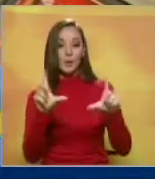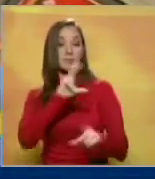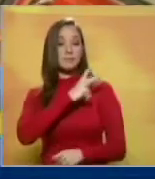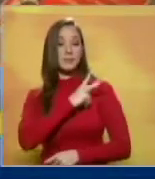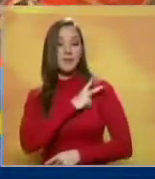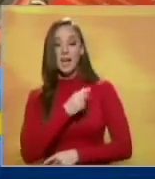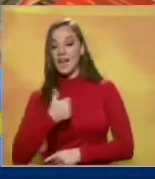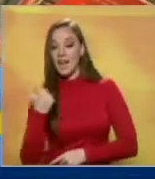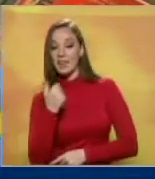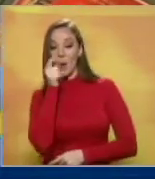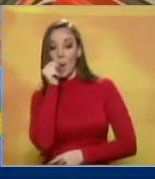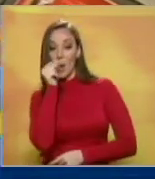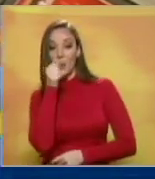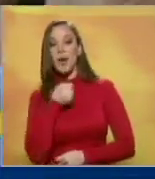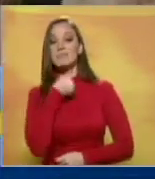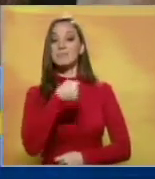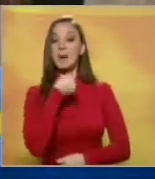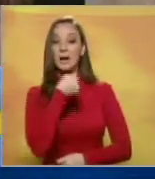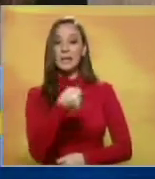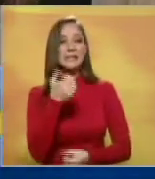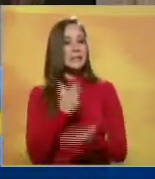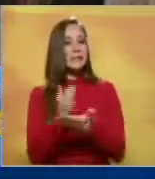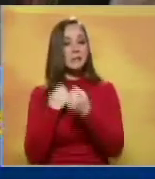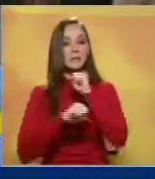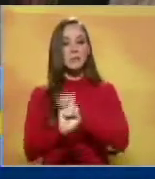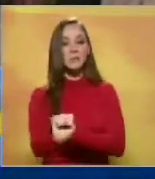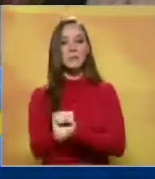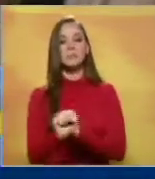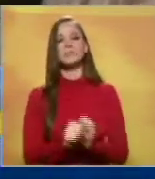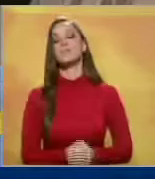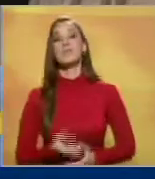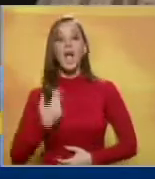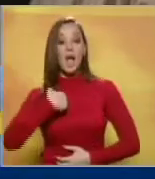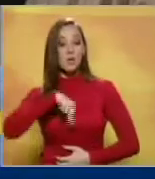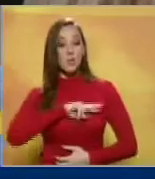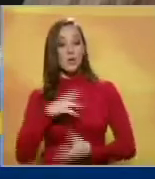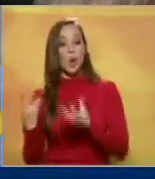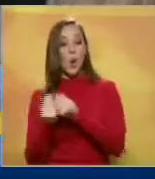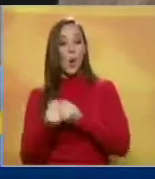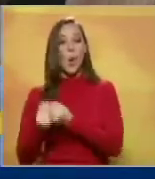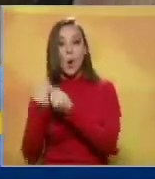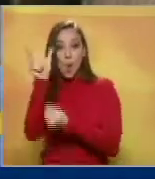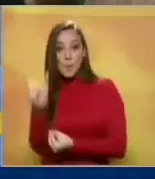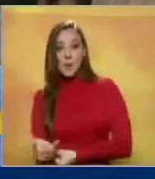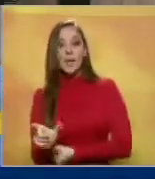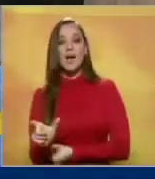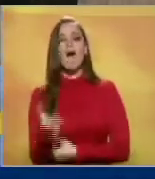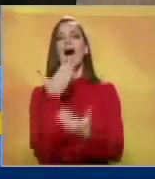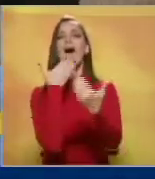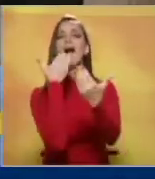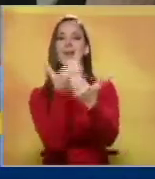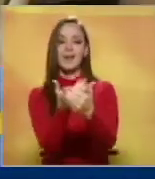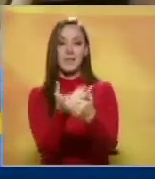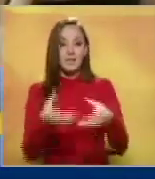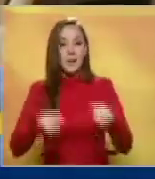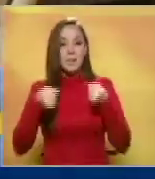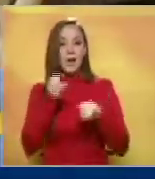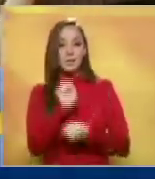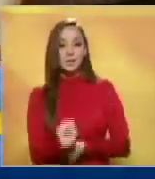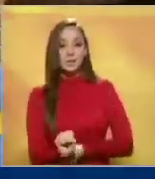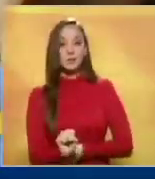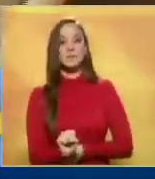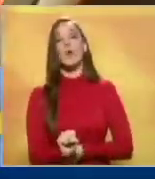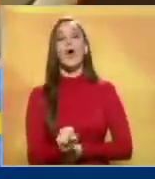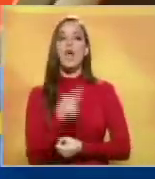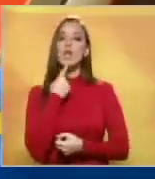que han seguido esa lucha nuestro corresponsal ángel marcano agradeció a la instancia de mercosur por el reconocimiento